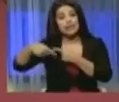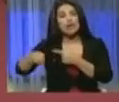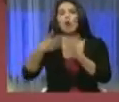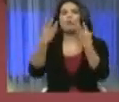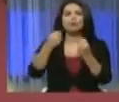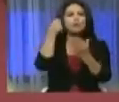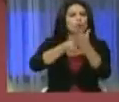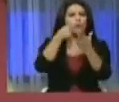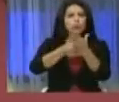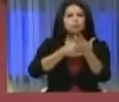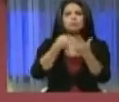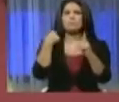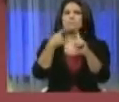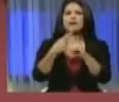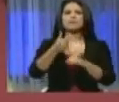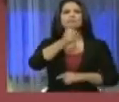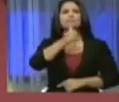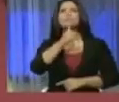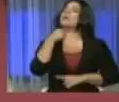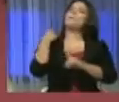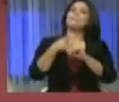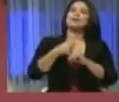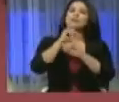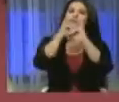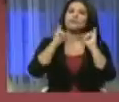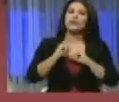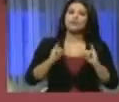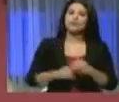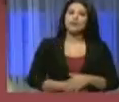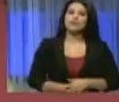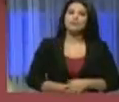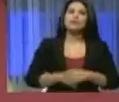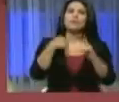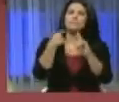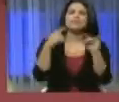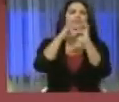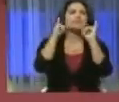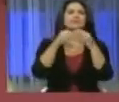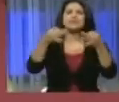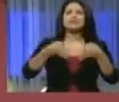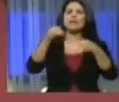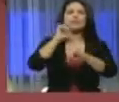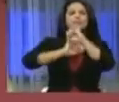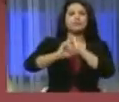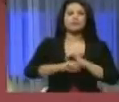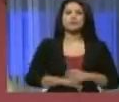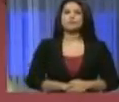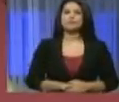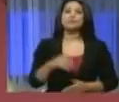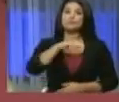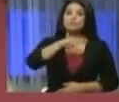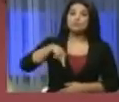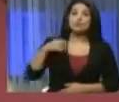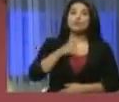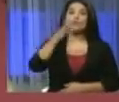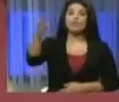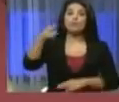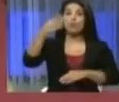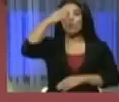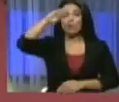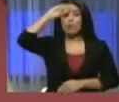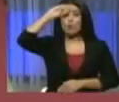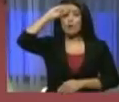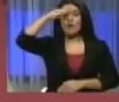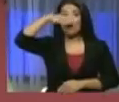lucha, agenda de resistencia y agenda de felicidad, agenda de ofensiva. Estuvimos en La Habana, Cuba,